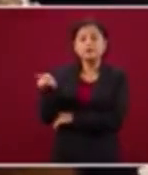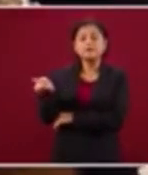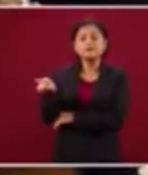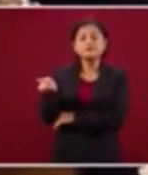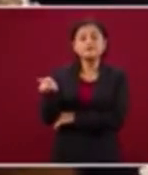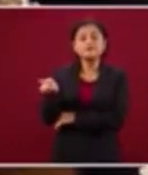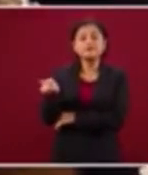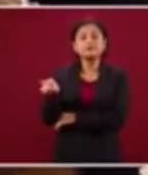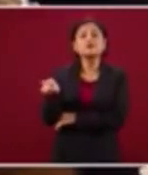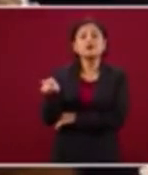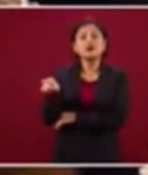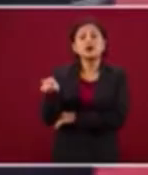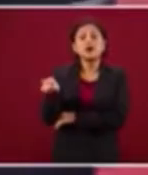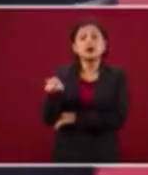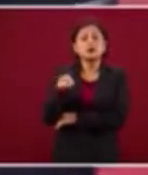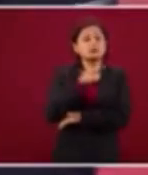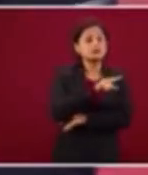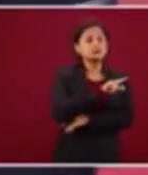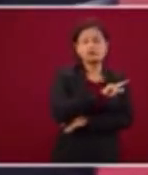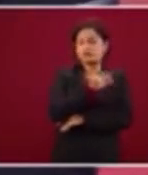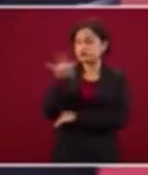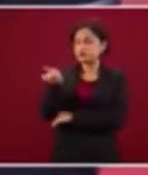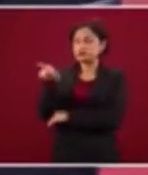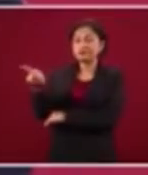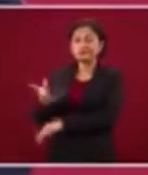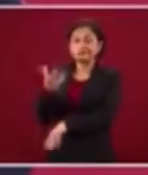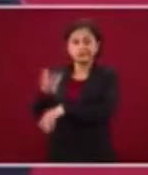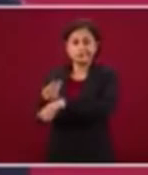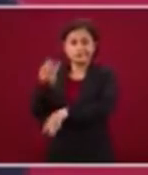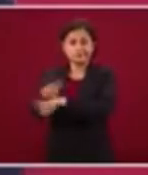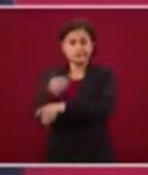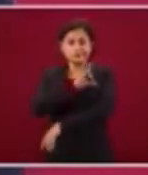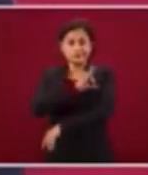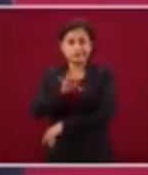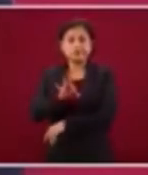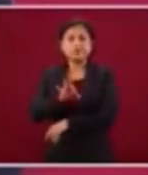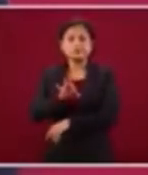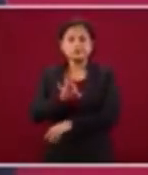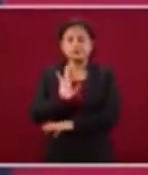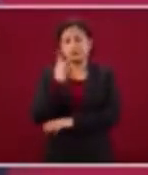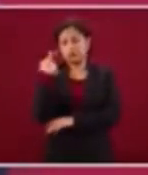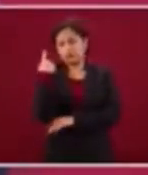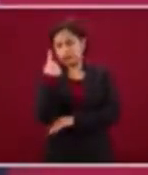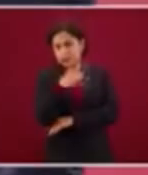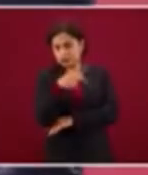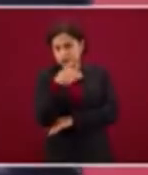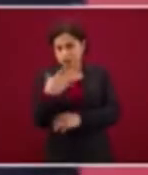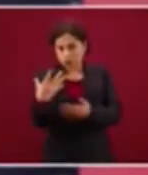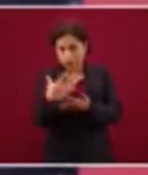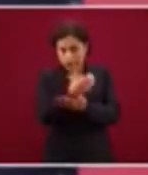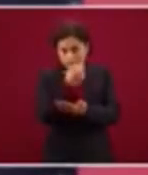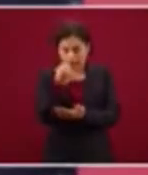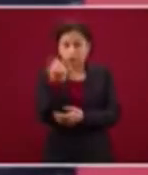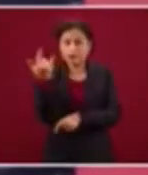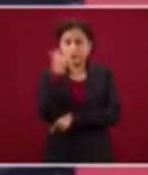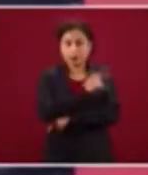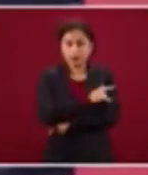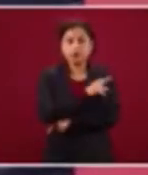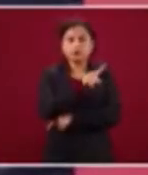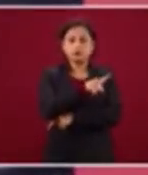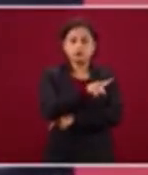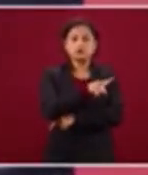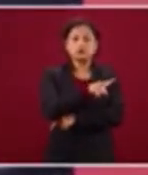le daría el servicio, o sea, su avión más dos años